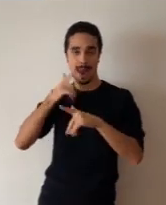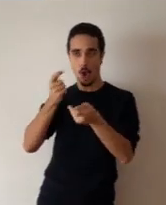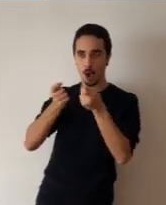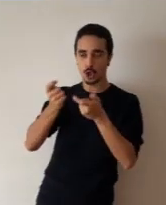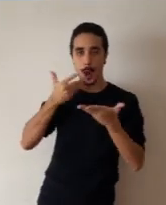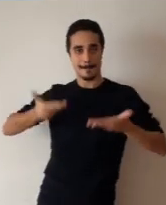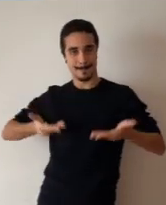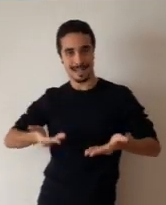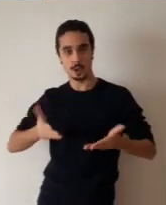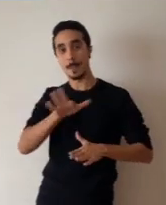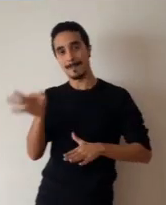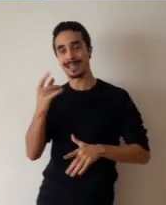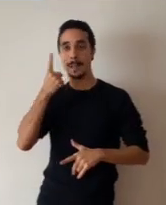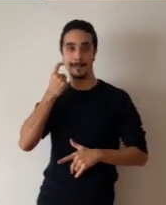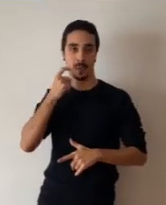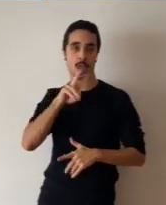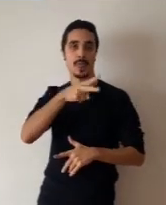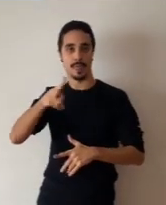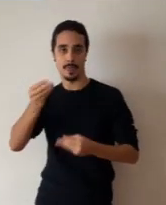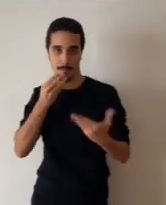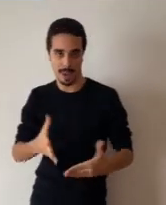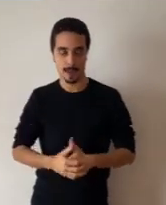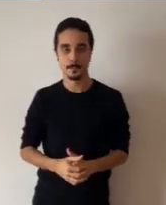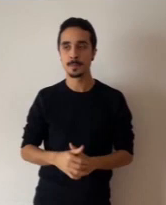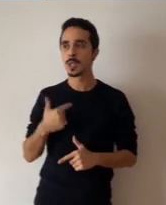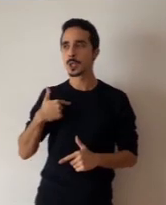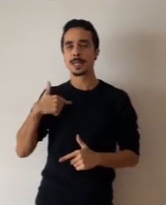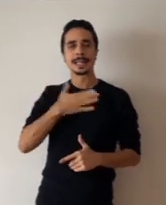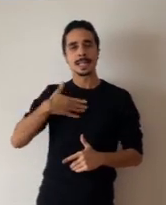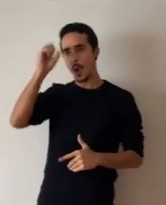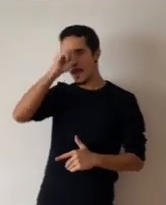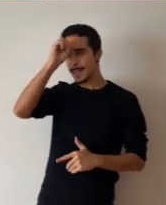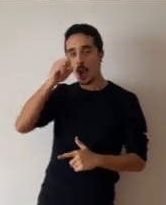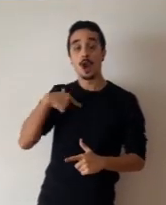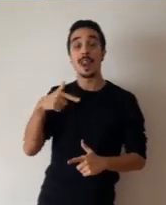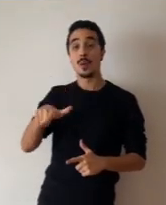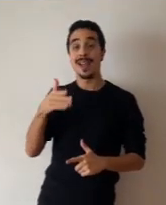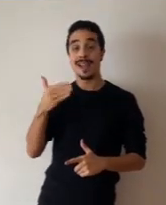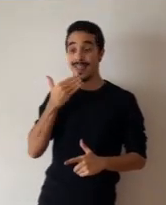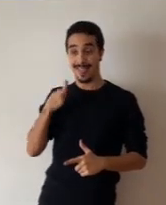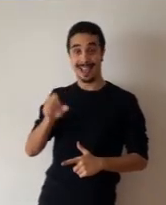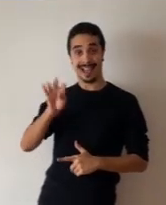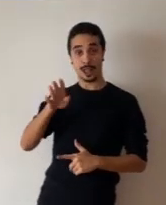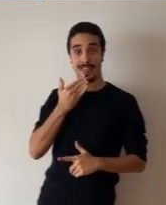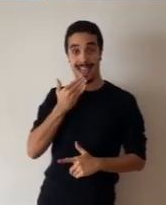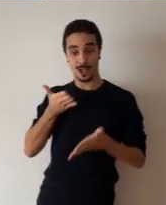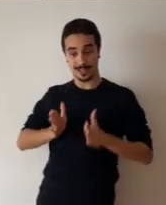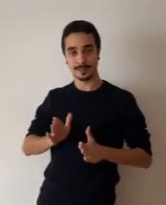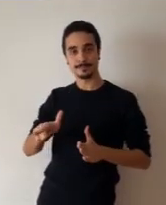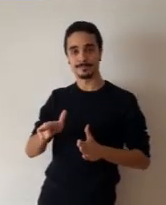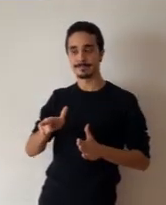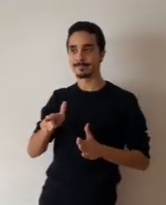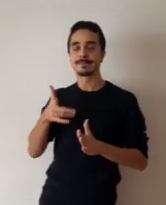resistencia a la insulina, el peso y la regularidad de la menstruación. Quería conocer qué opinión le merece este